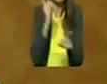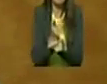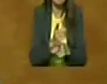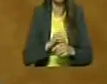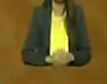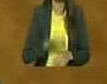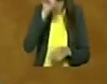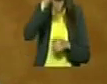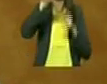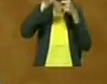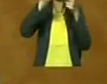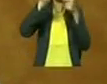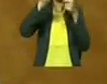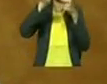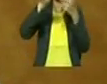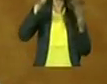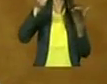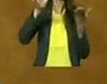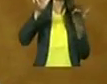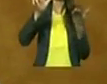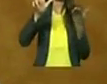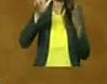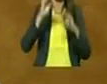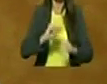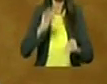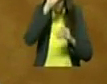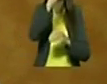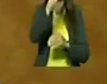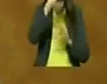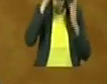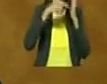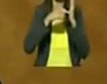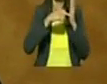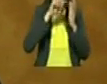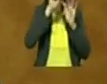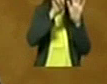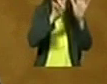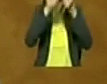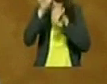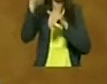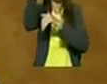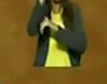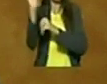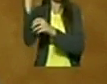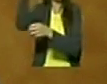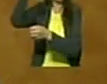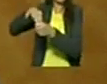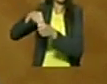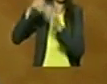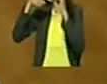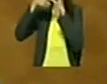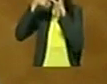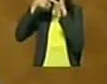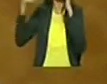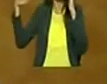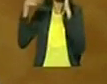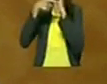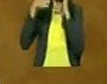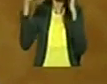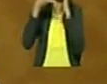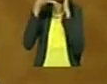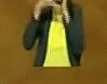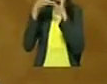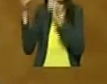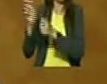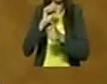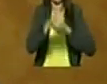punto, vamos a incrementar en 0.75% las retenciones en la fuente de impuesto a la renta en las empresas, como por ejemplo